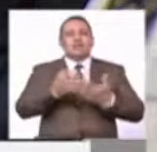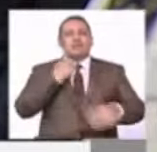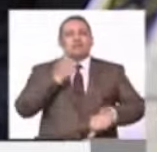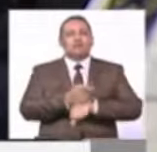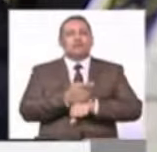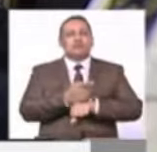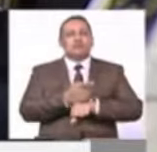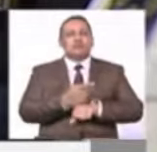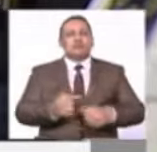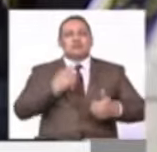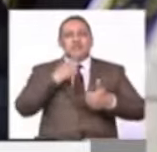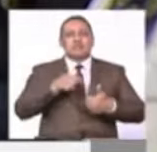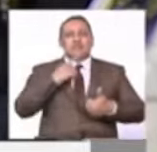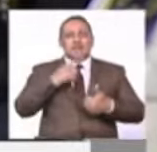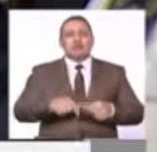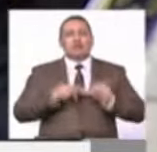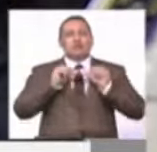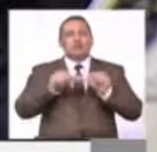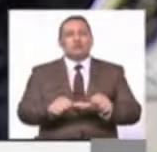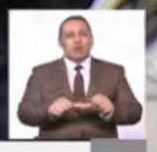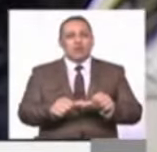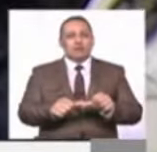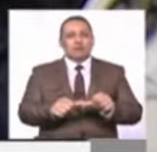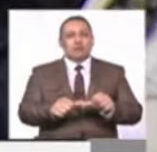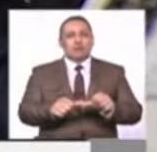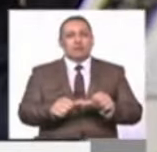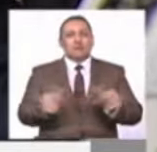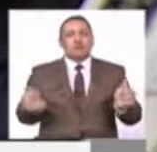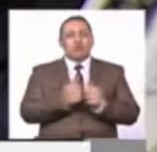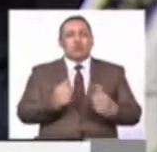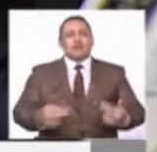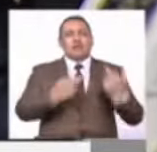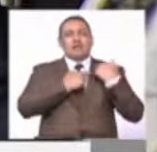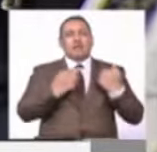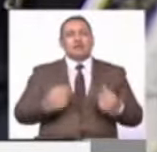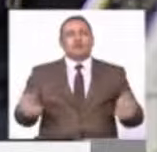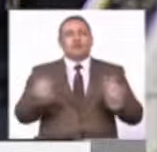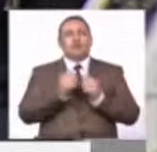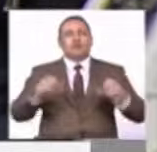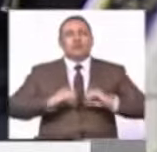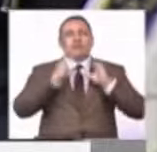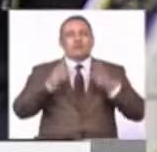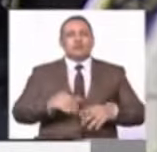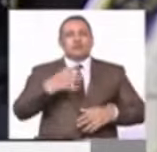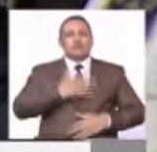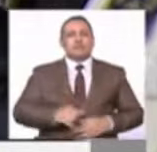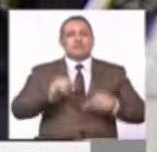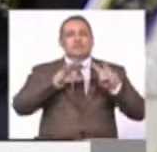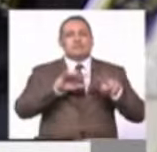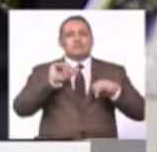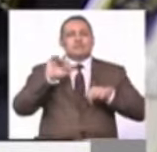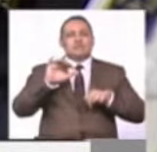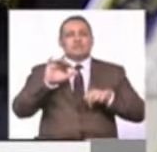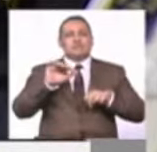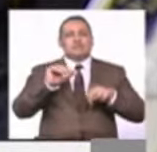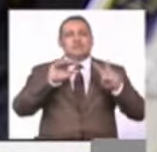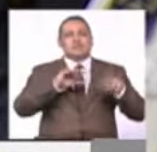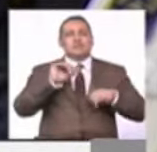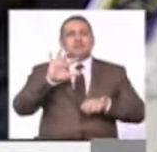imputa haber permanecido en el cargo el día de su 75